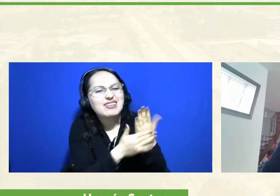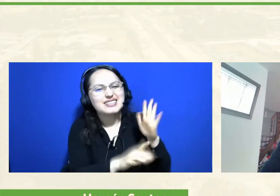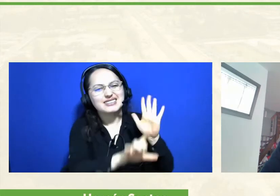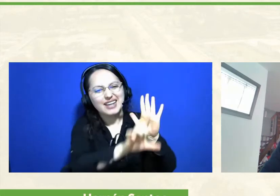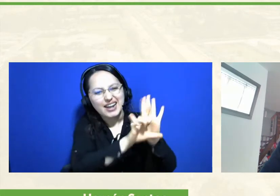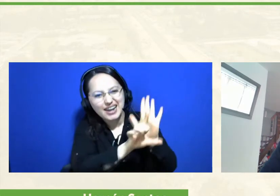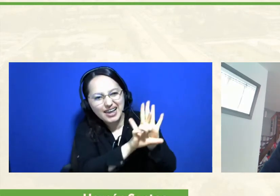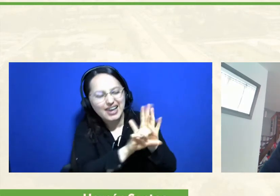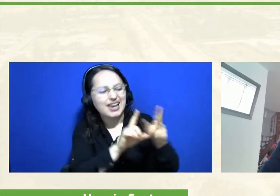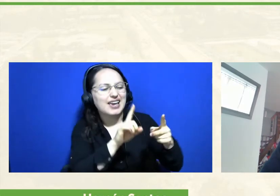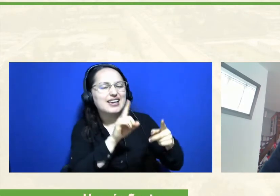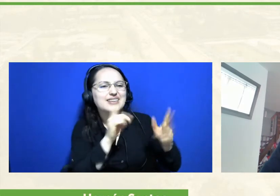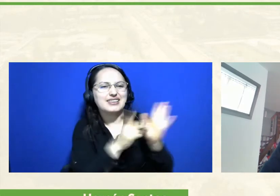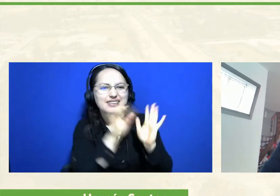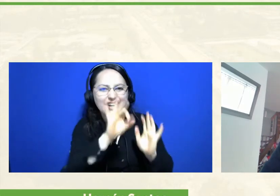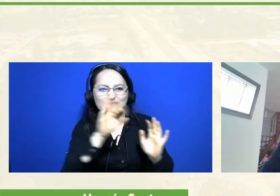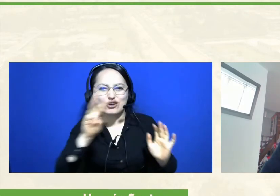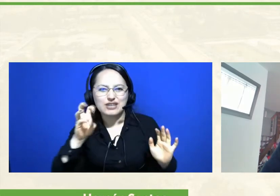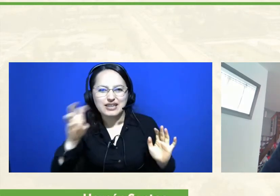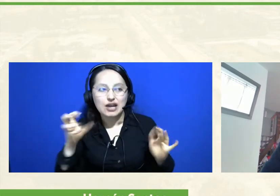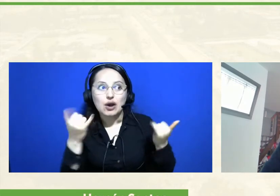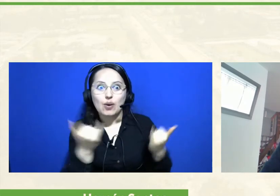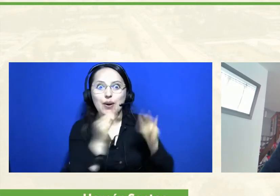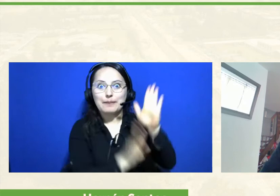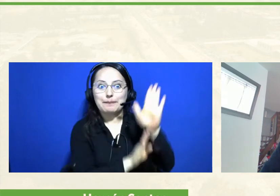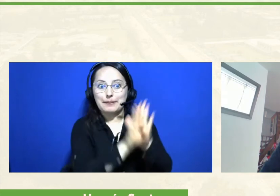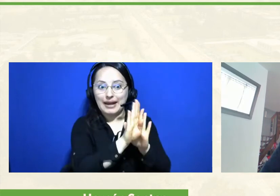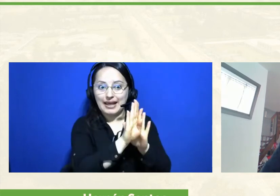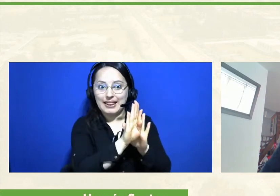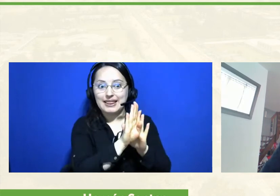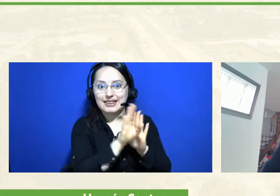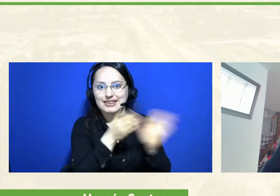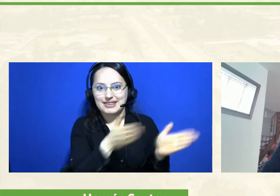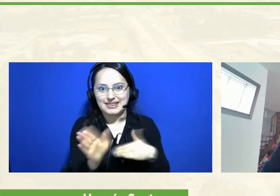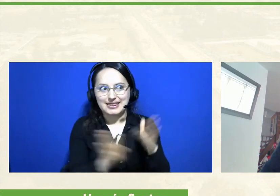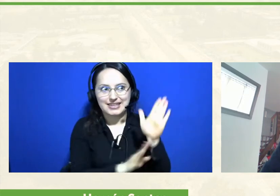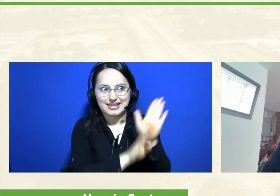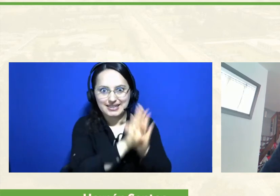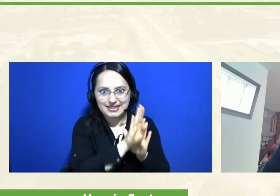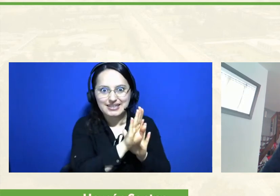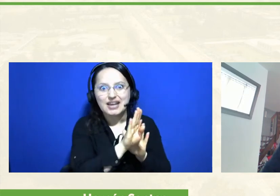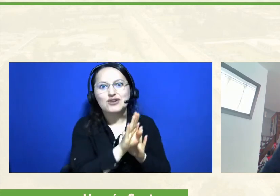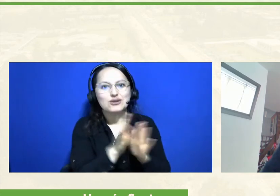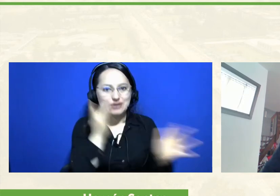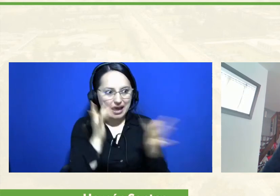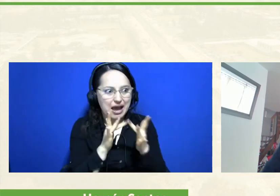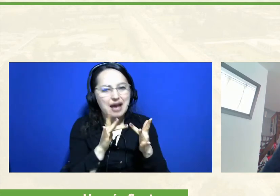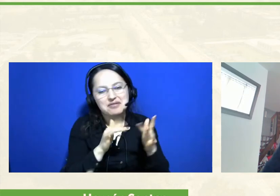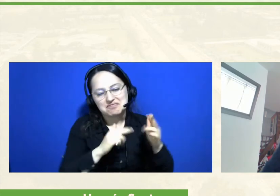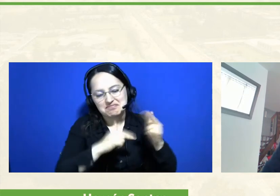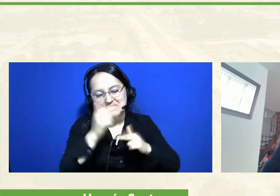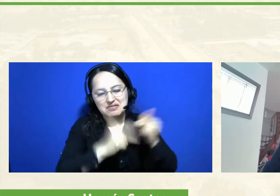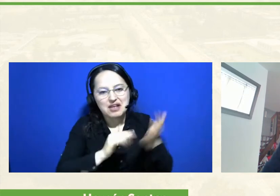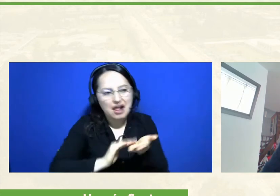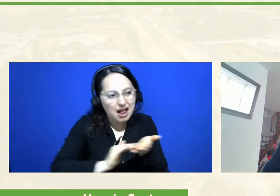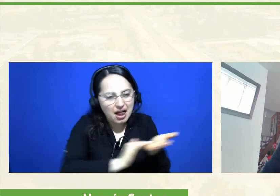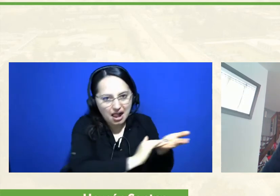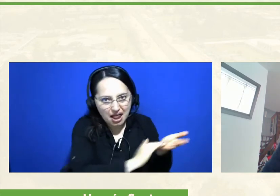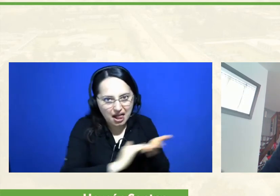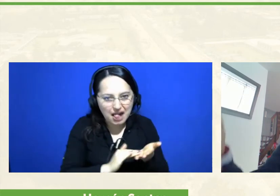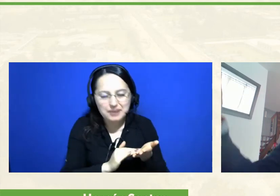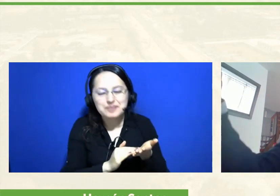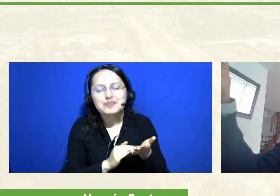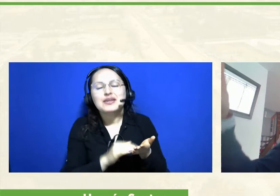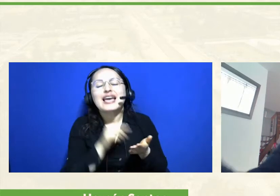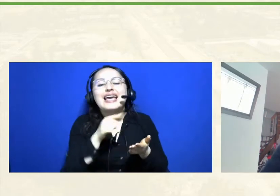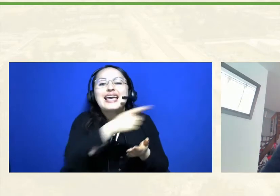388, lo del plan de desarrollo actual también que nos faculta como operadores urbanísticos y de valorización. Y finalmente